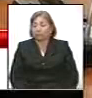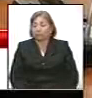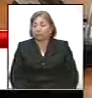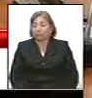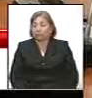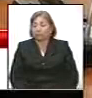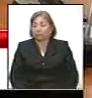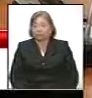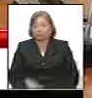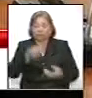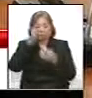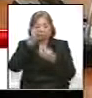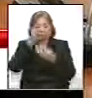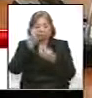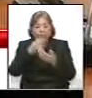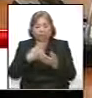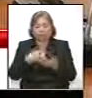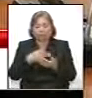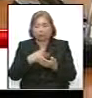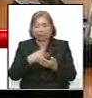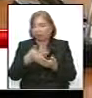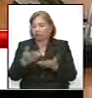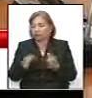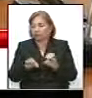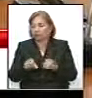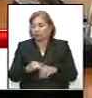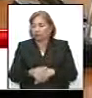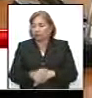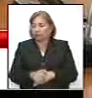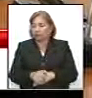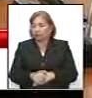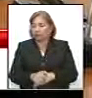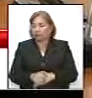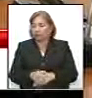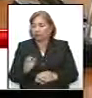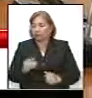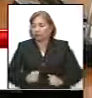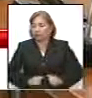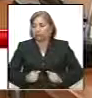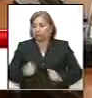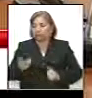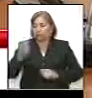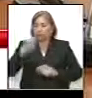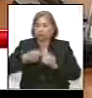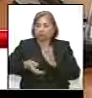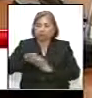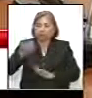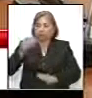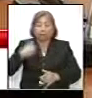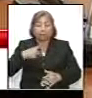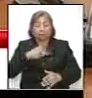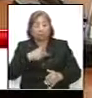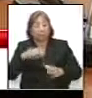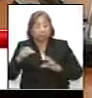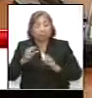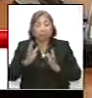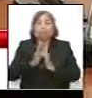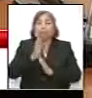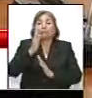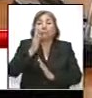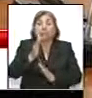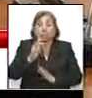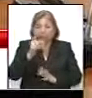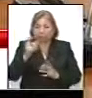su información, nosotros estamos de vuelta, ya no estamos de ida. Ahora nosotros hemos ido, primera